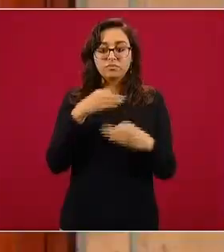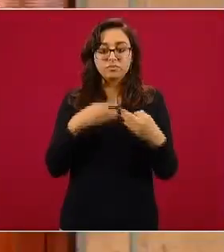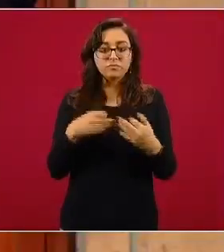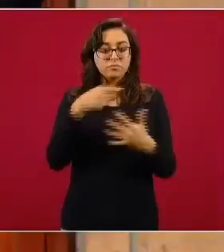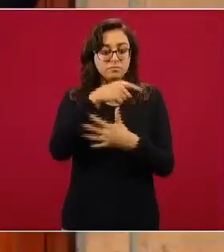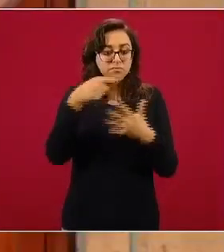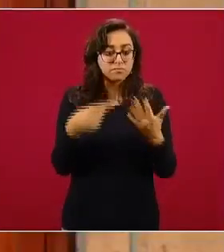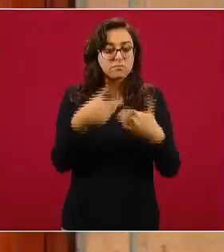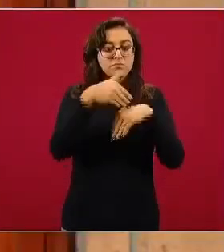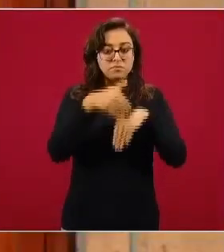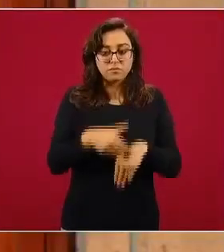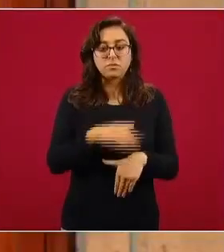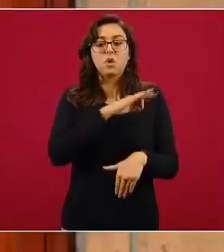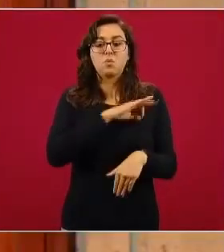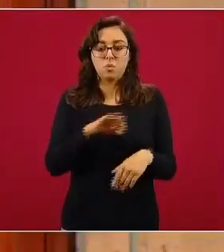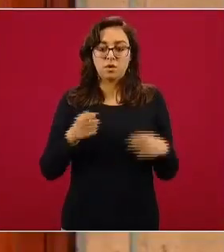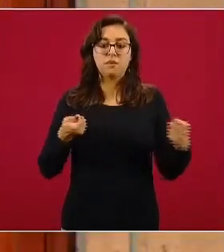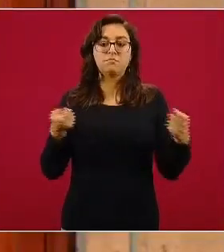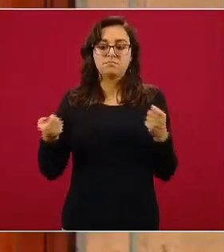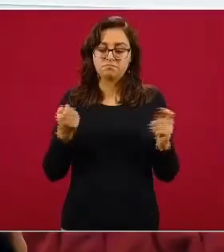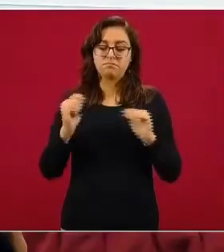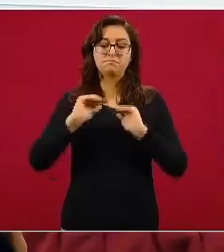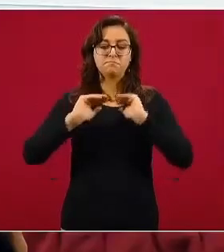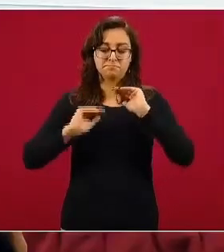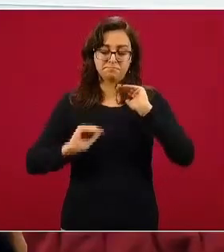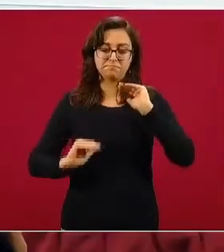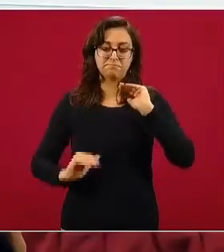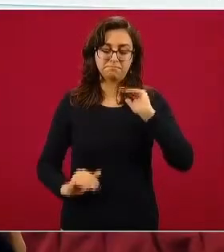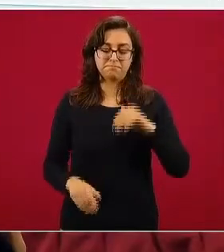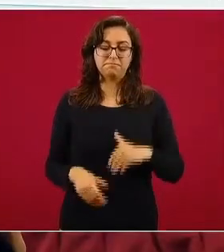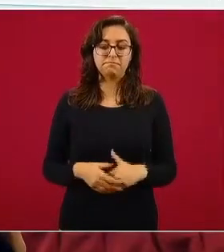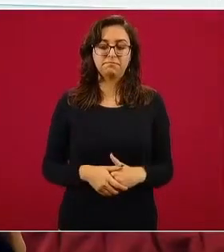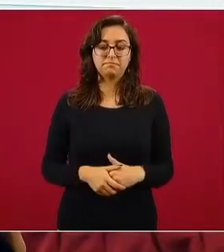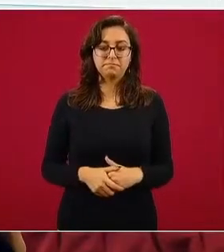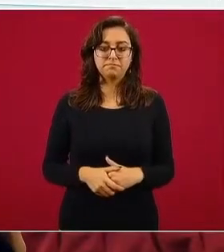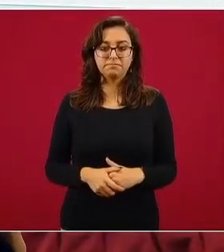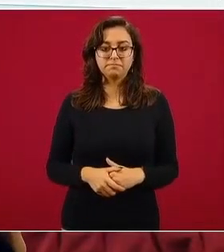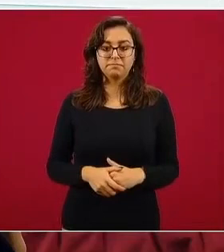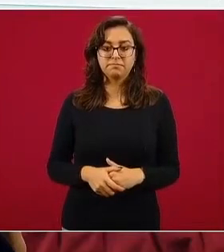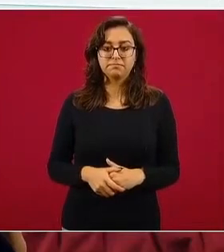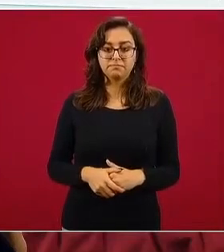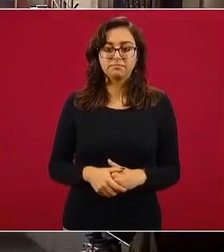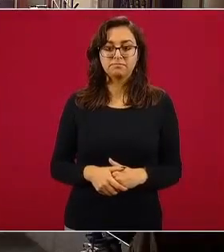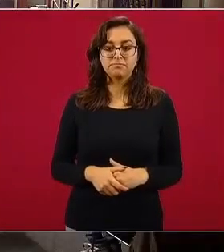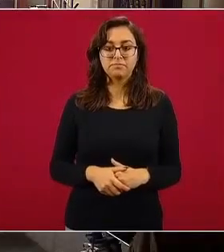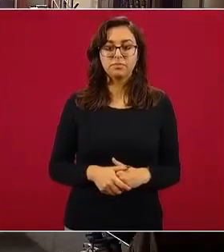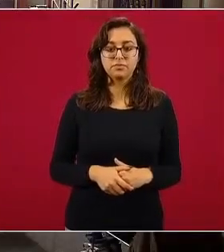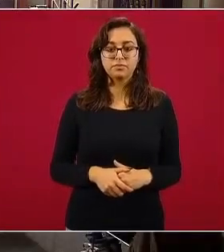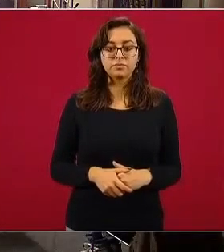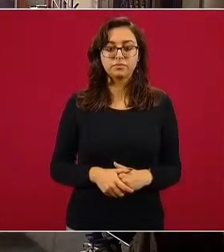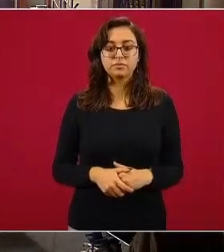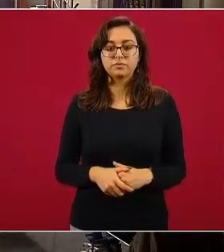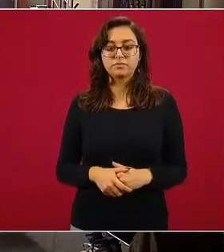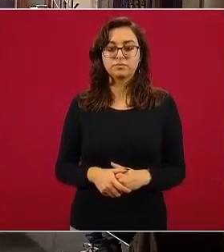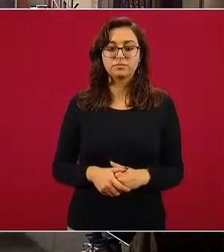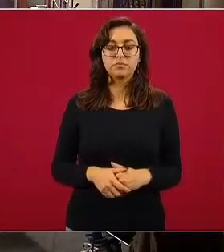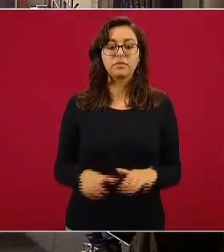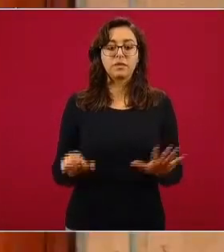práctica, entonces es que podremos como sociedad lograr la disminución de esta curva epidémica. Más